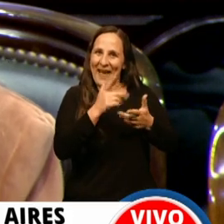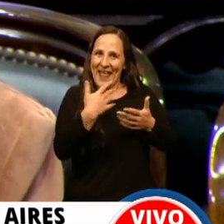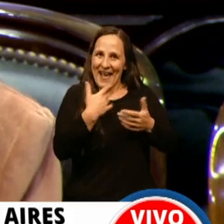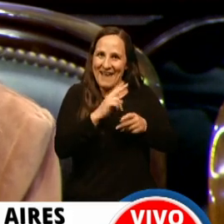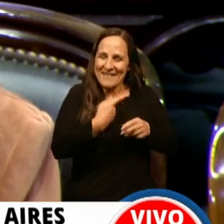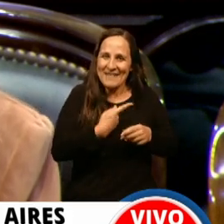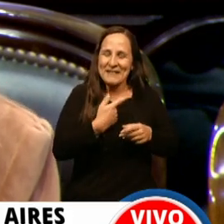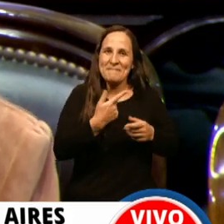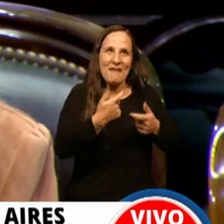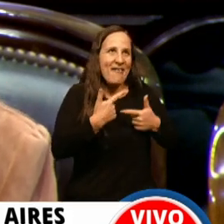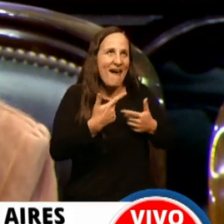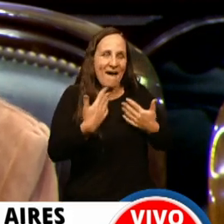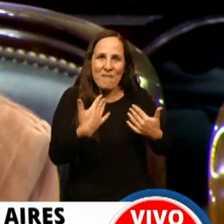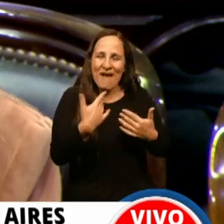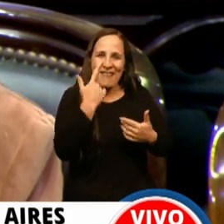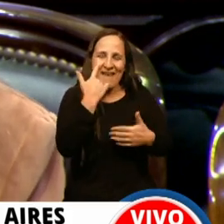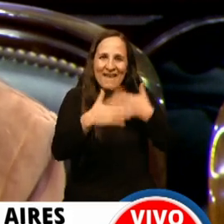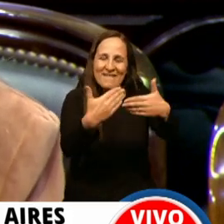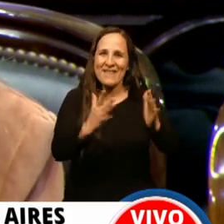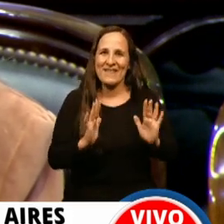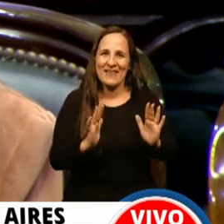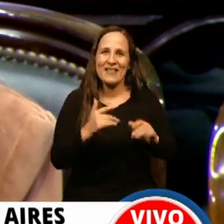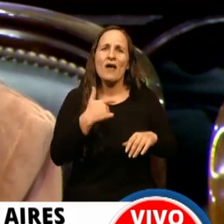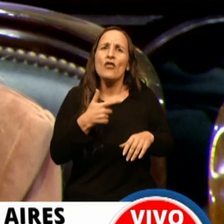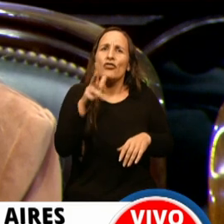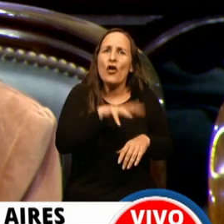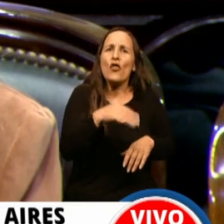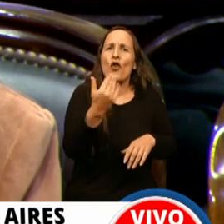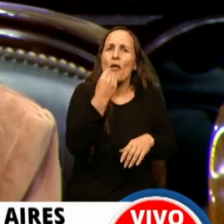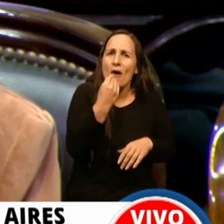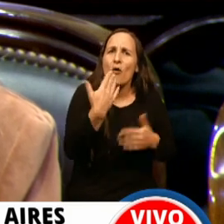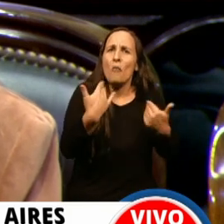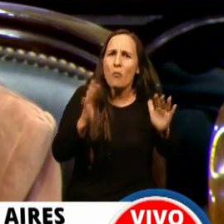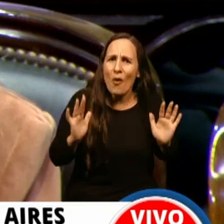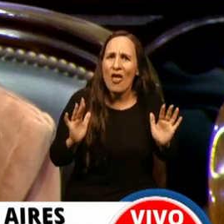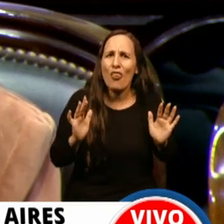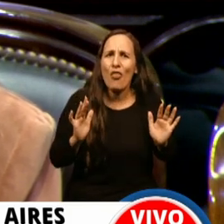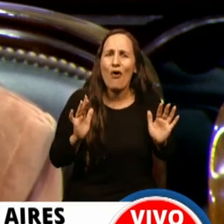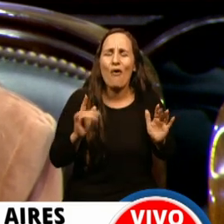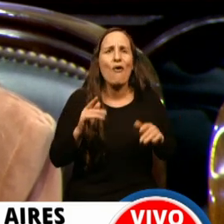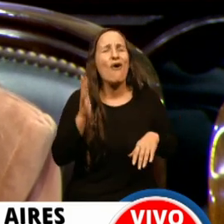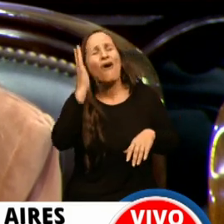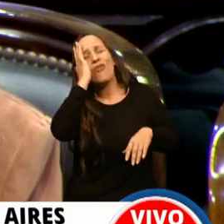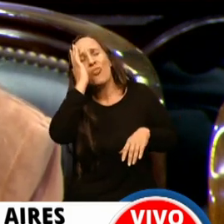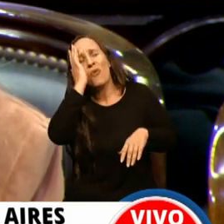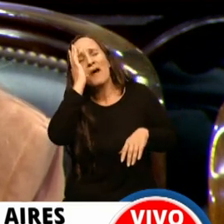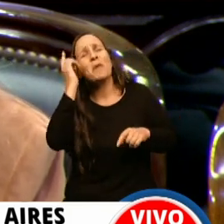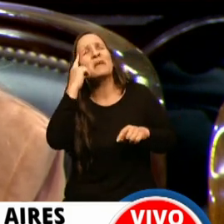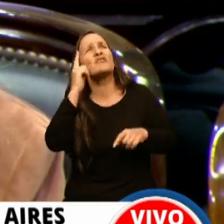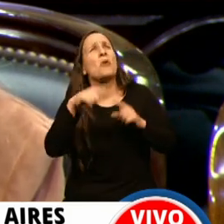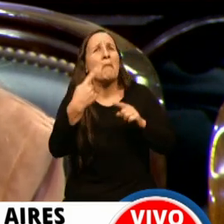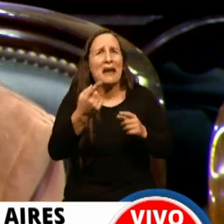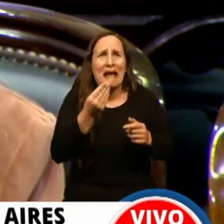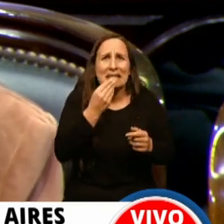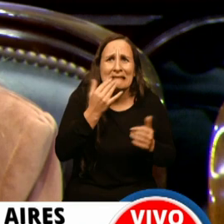hoy puedo tener acceso a un plato de comida todos los días ya no tengo que dormir pensando que comeré